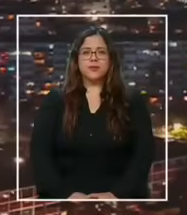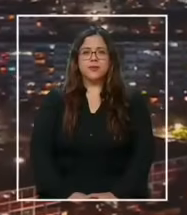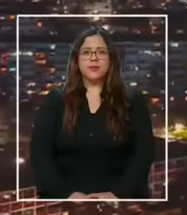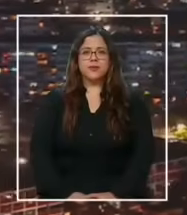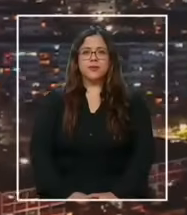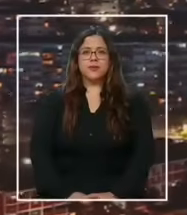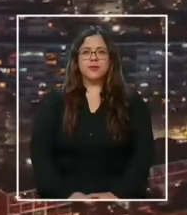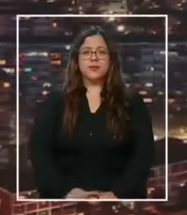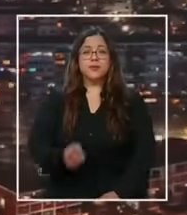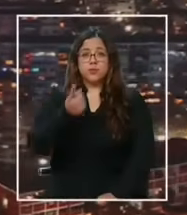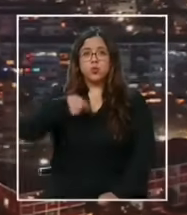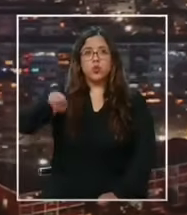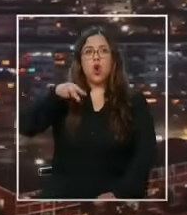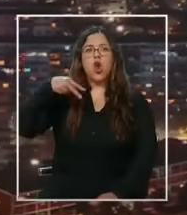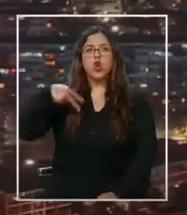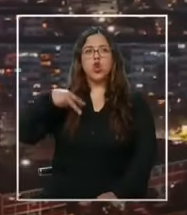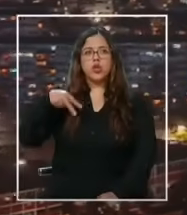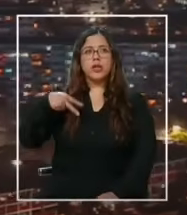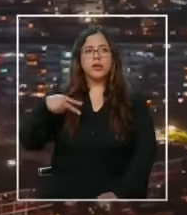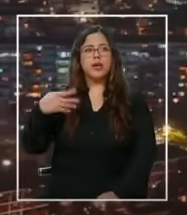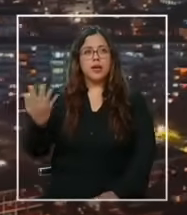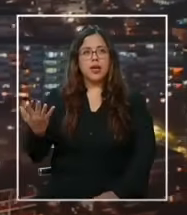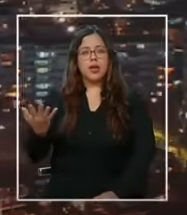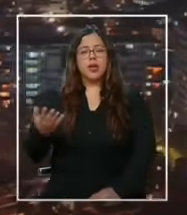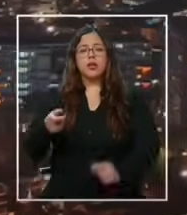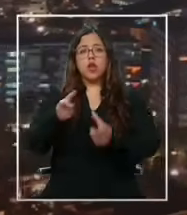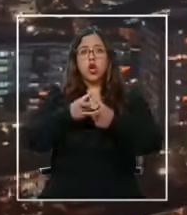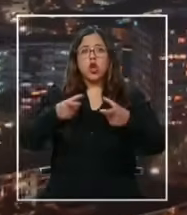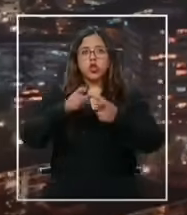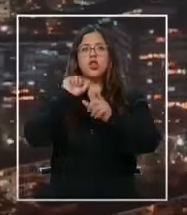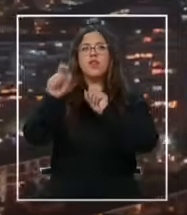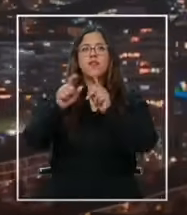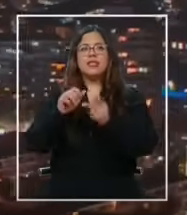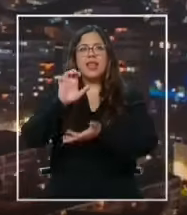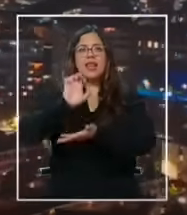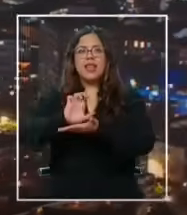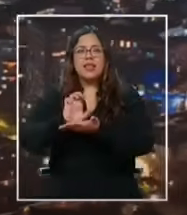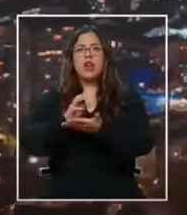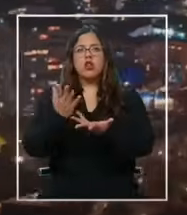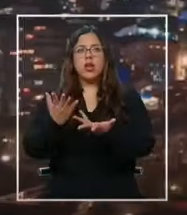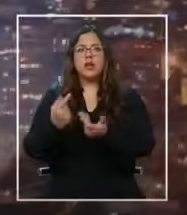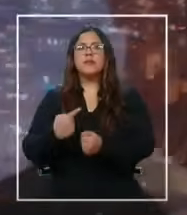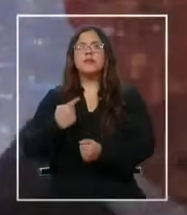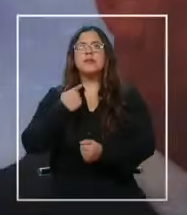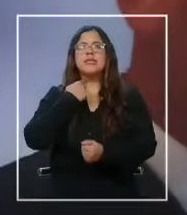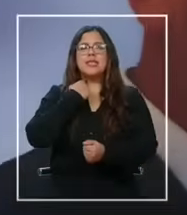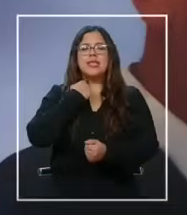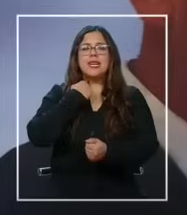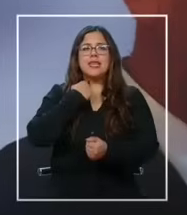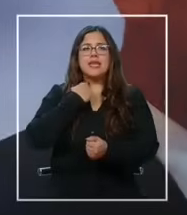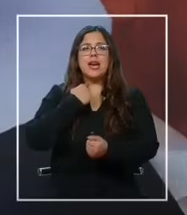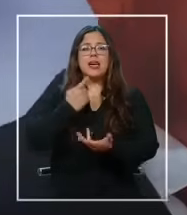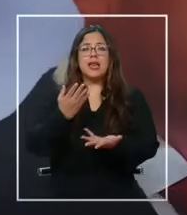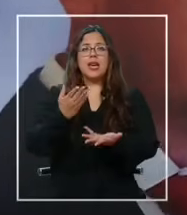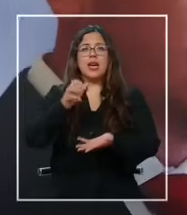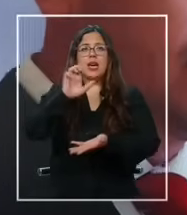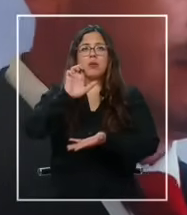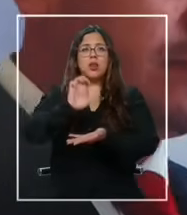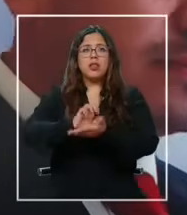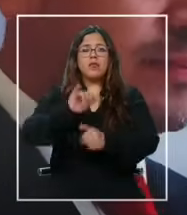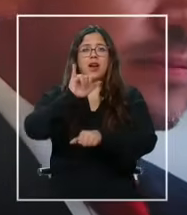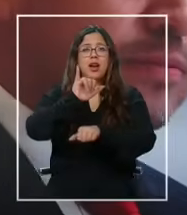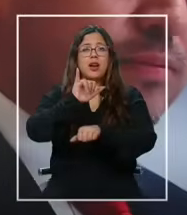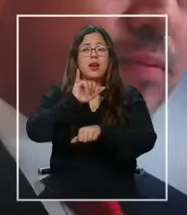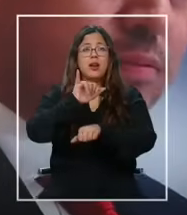central estamos de vuelta en las noticias conjo de defensa del Estado anunció una querella por fraude al fisco contra el diputado